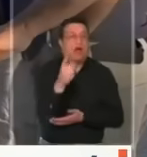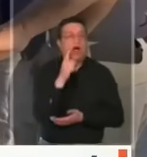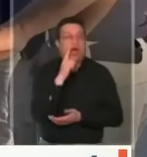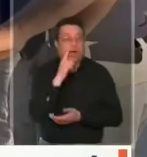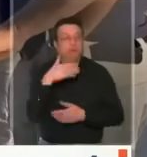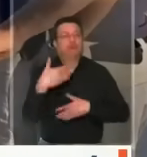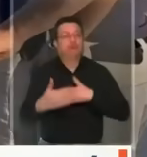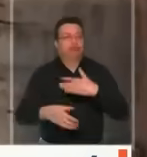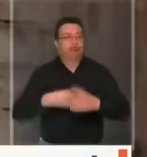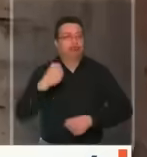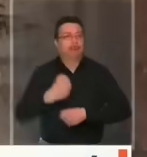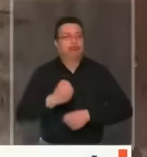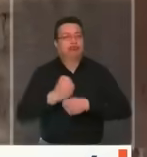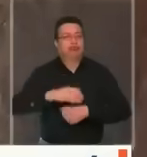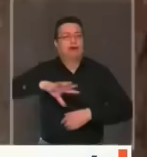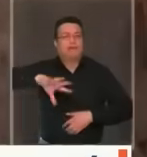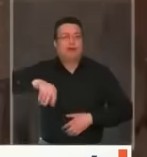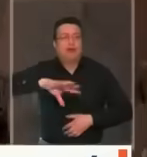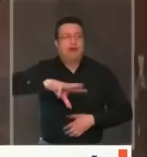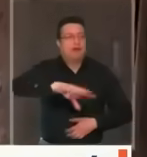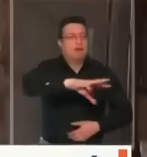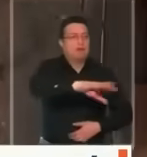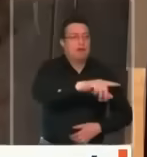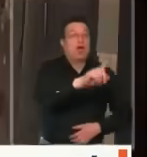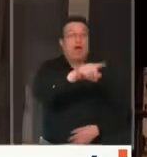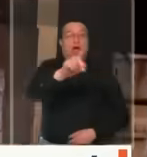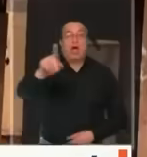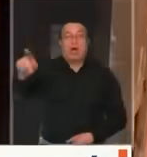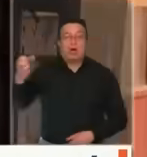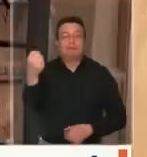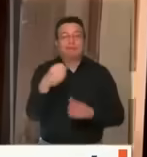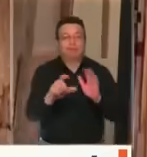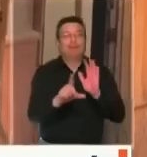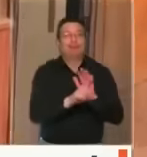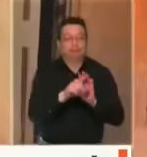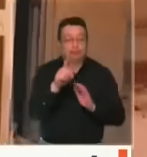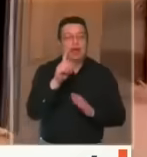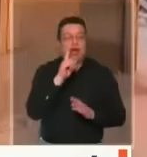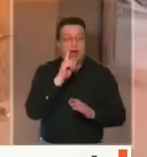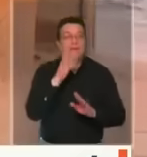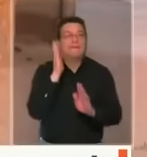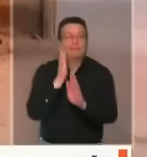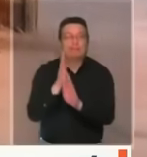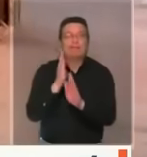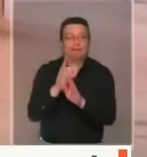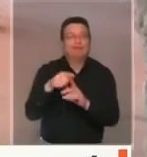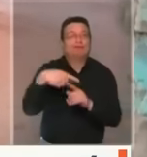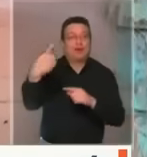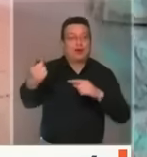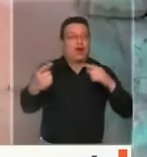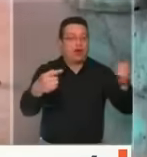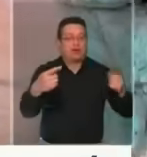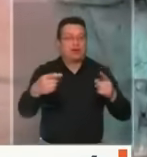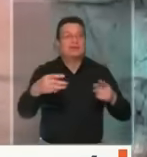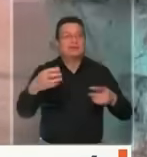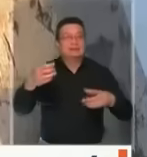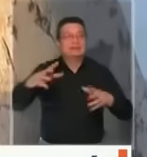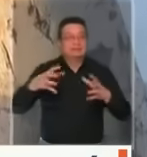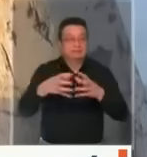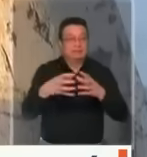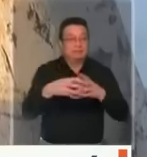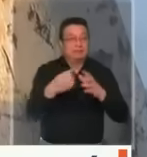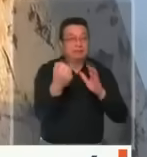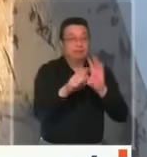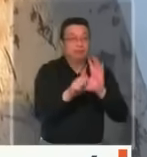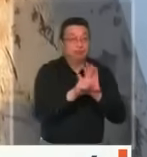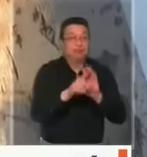a funcionar, de a cuántos quizás delincuentes tuvieron que traicionar. El mundo criminal funciona